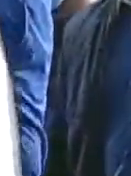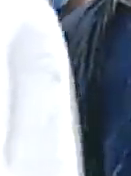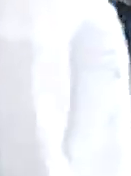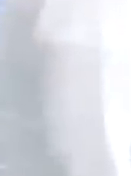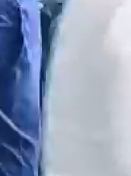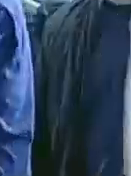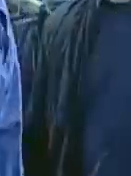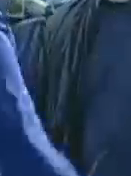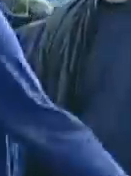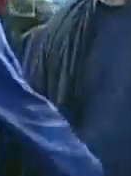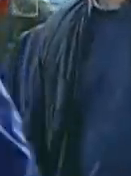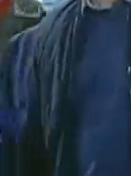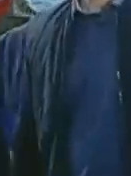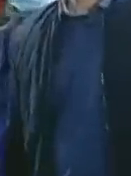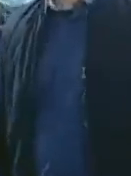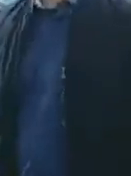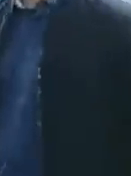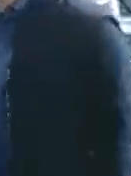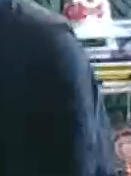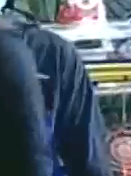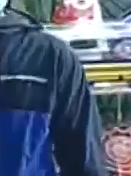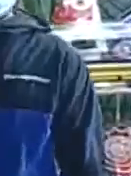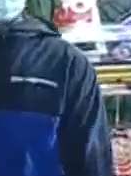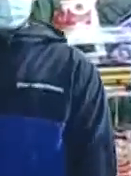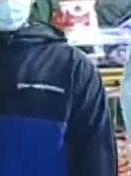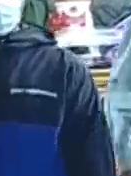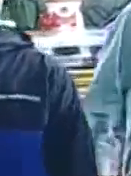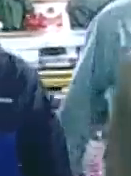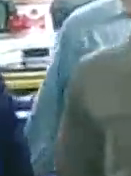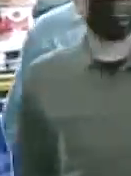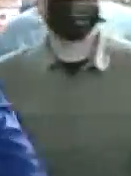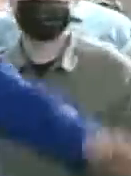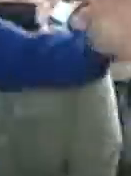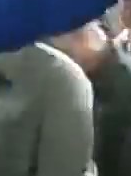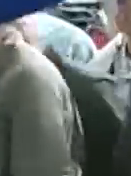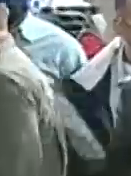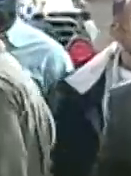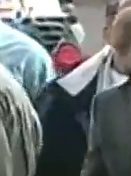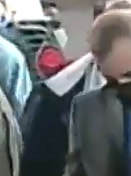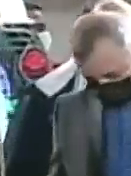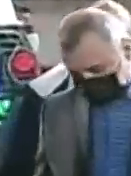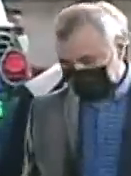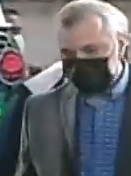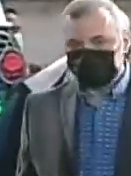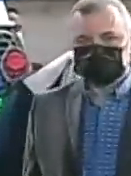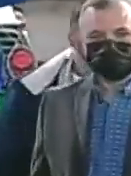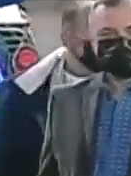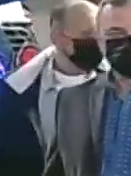Invito a tocar en la rumba que ya va a empezar.